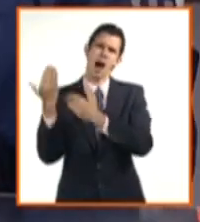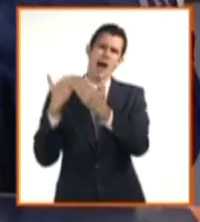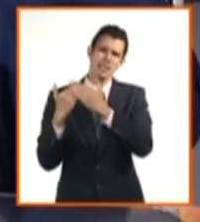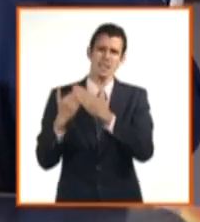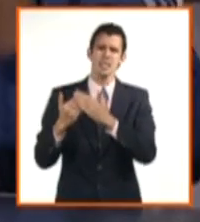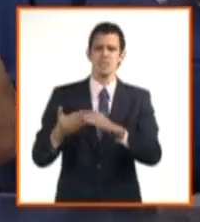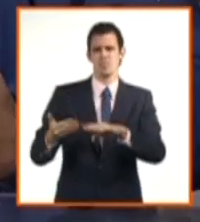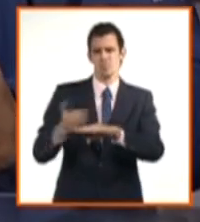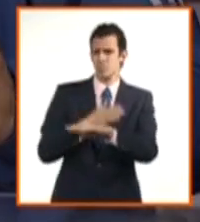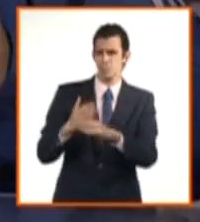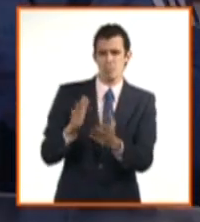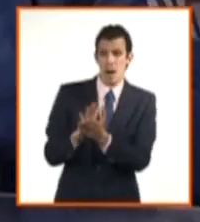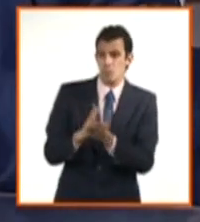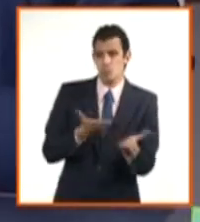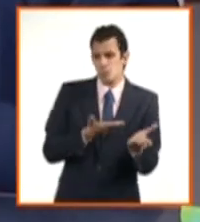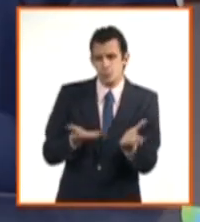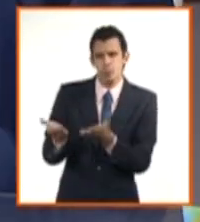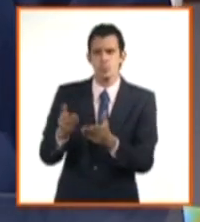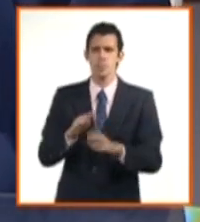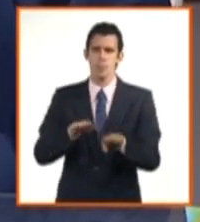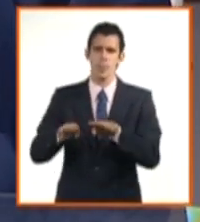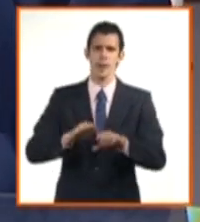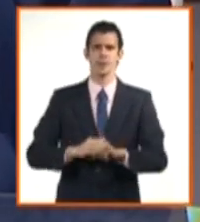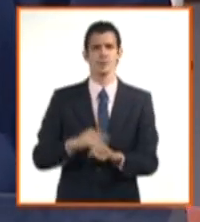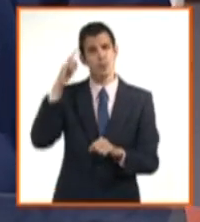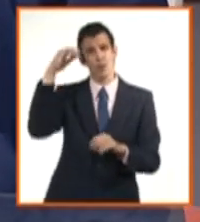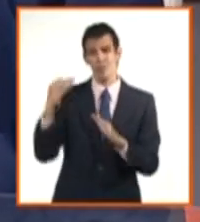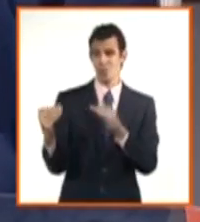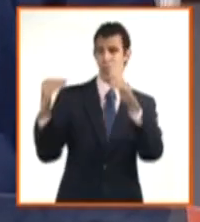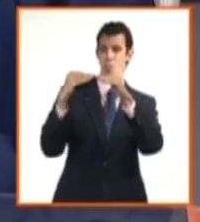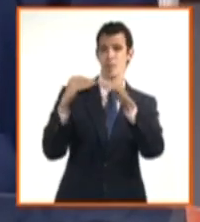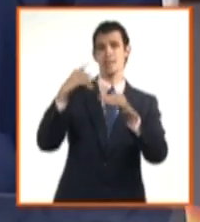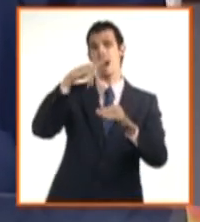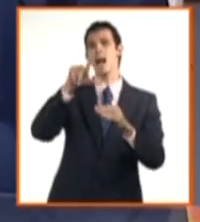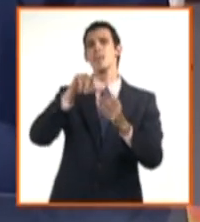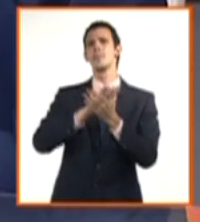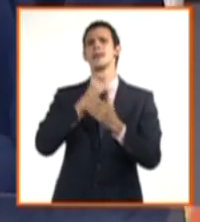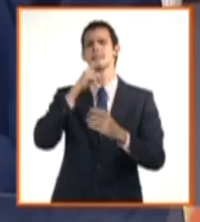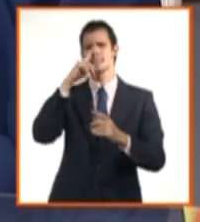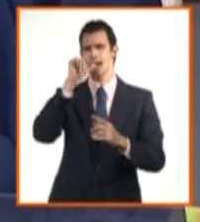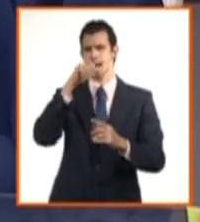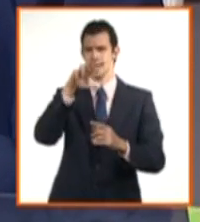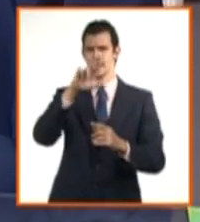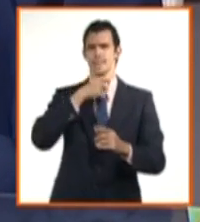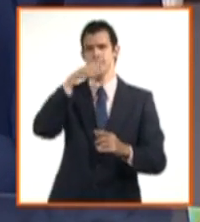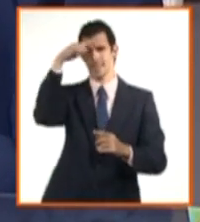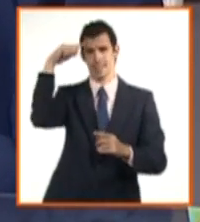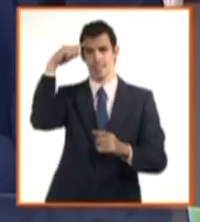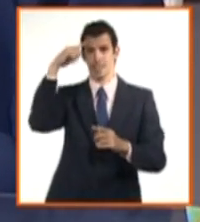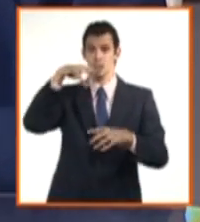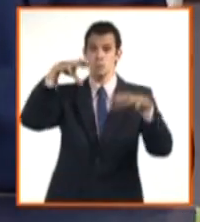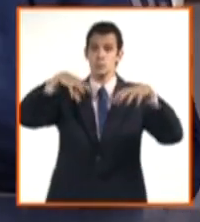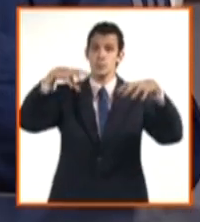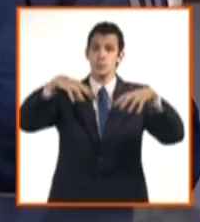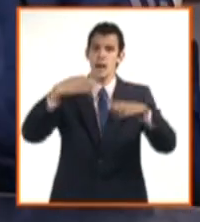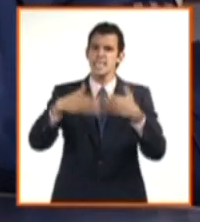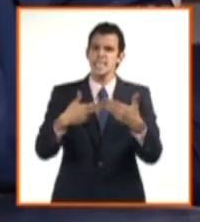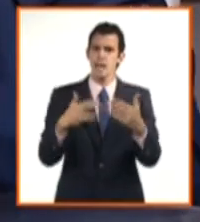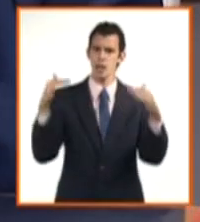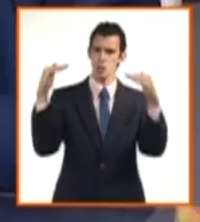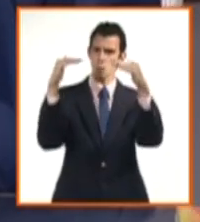puente obstruido también la circulación del agua es decir el flujo de la corriente del agua se